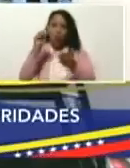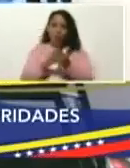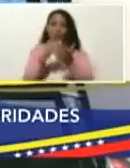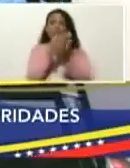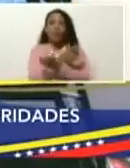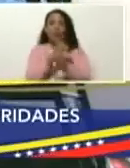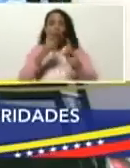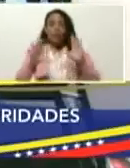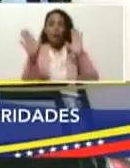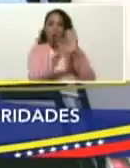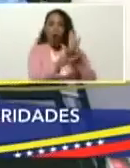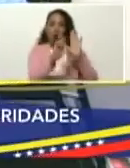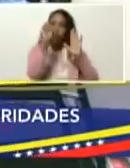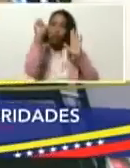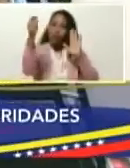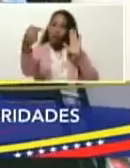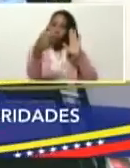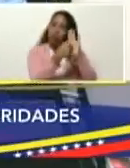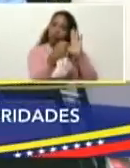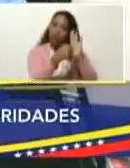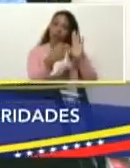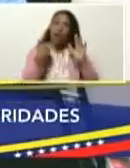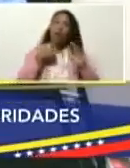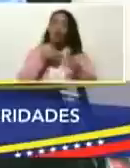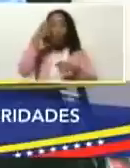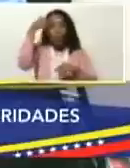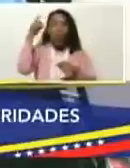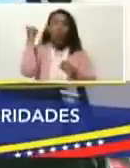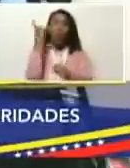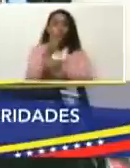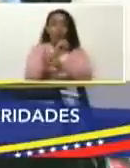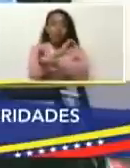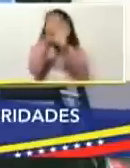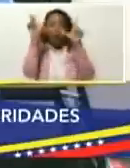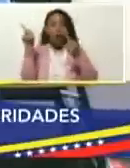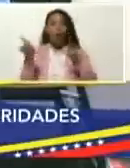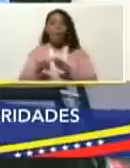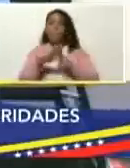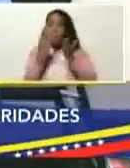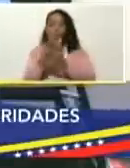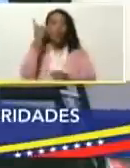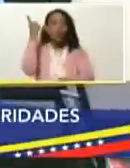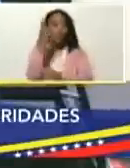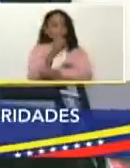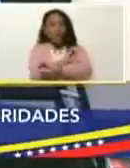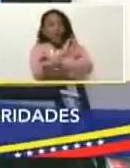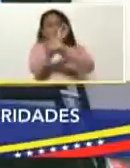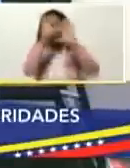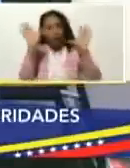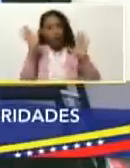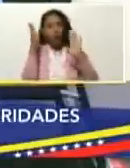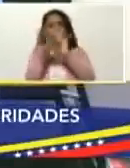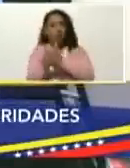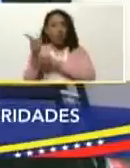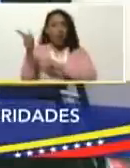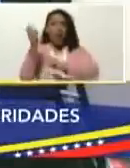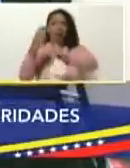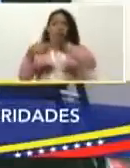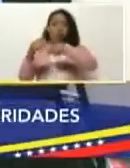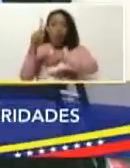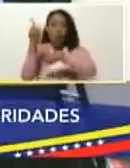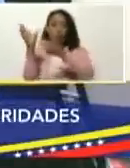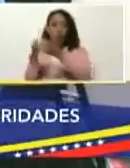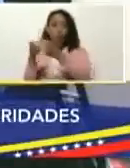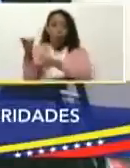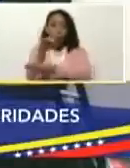a la Constitución y nuestro pueblo tiene que estar claro de eso y el mundo tiene que estar claro de eso nosotros estamos negociando con un sector que